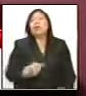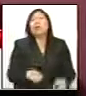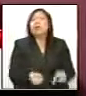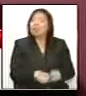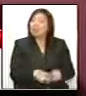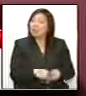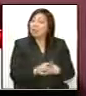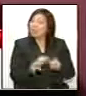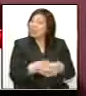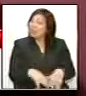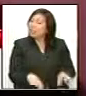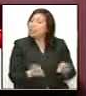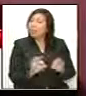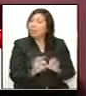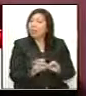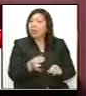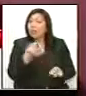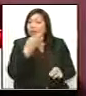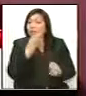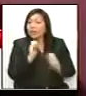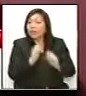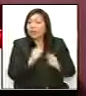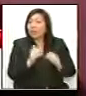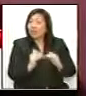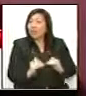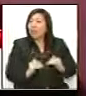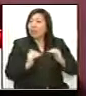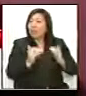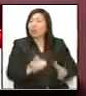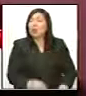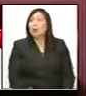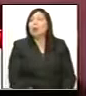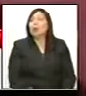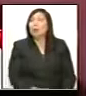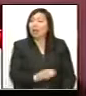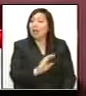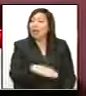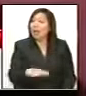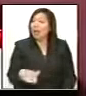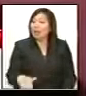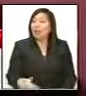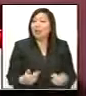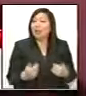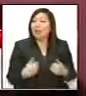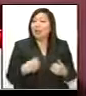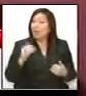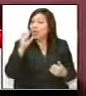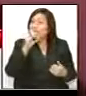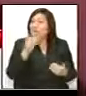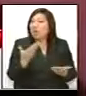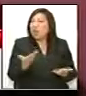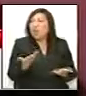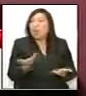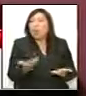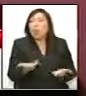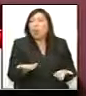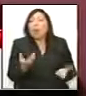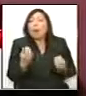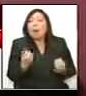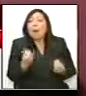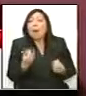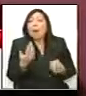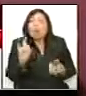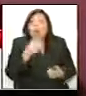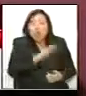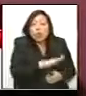muy importante. La medicina que se da a adultos se está dando a niños. Tenemos que buscar fórmulas casualmente para